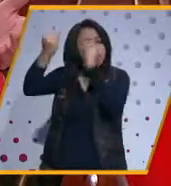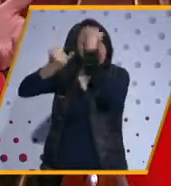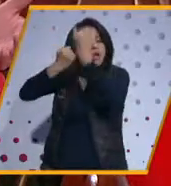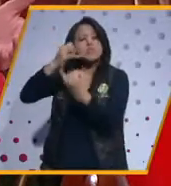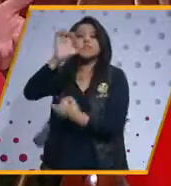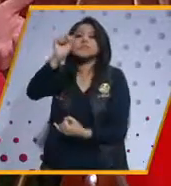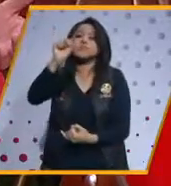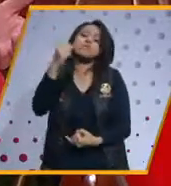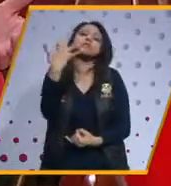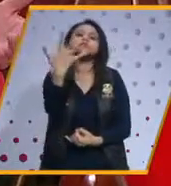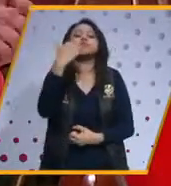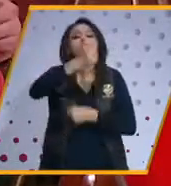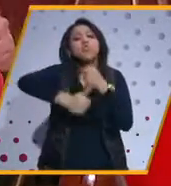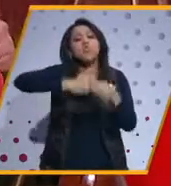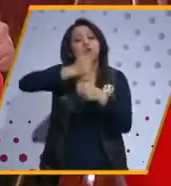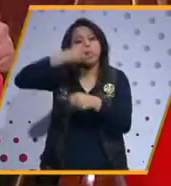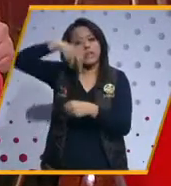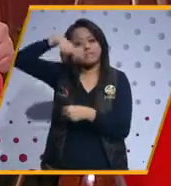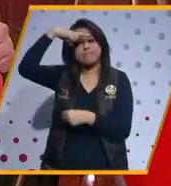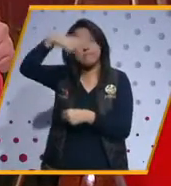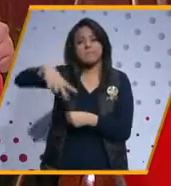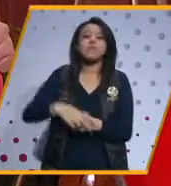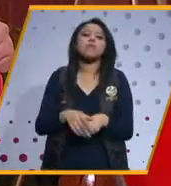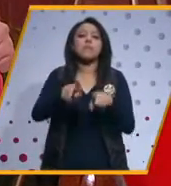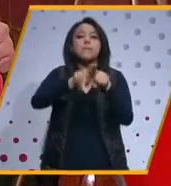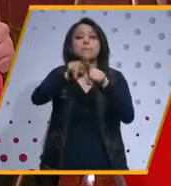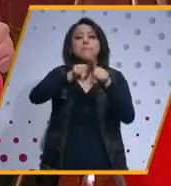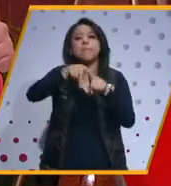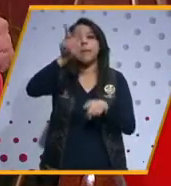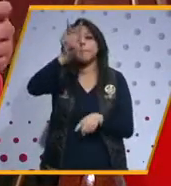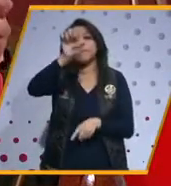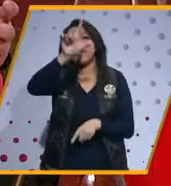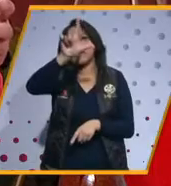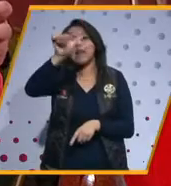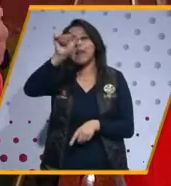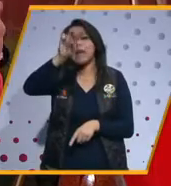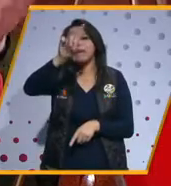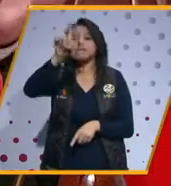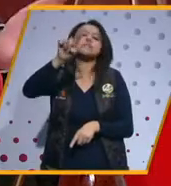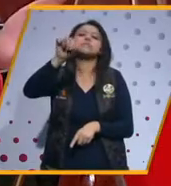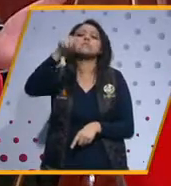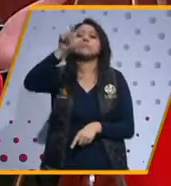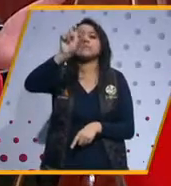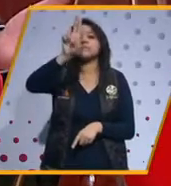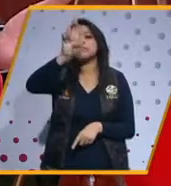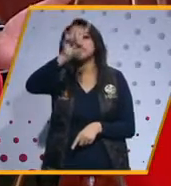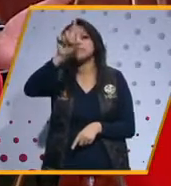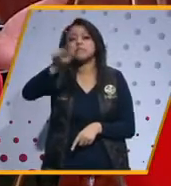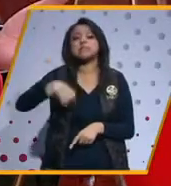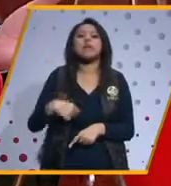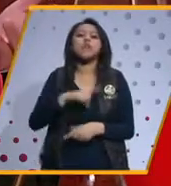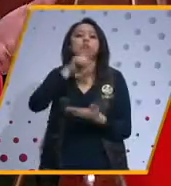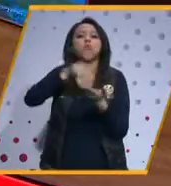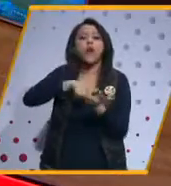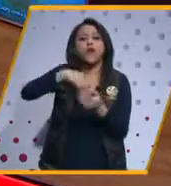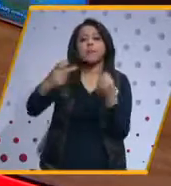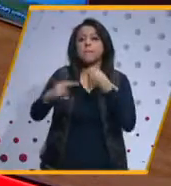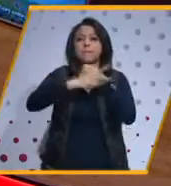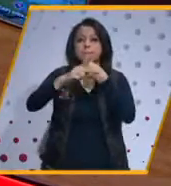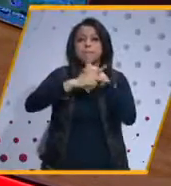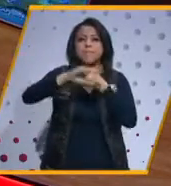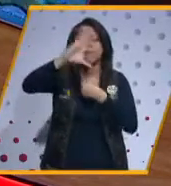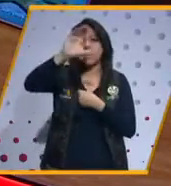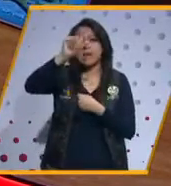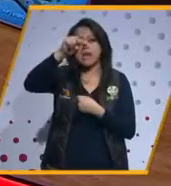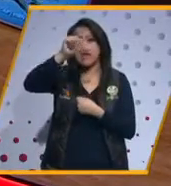años aquí a México, sí, a través de los hermanos Velázquez. Ellos copiaron esta idea de las cajas populares en Canadá. Cuando tú viajas a